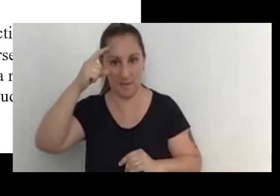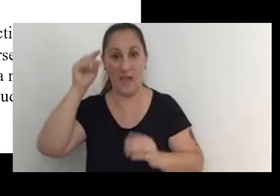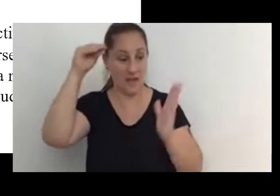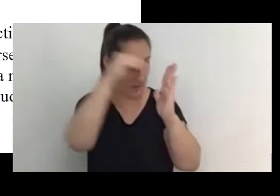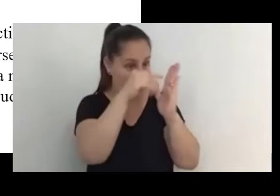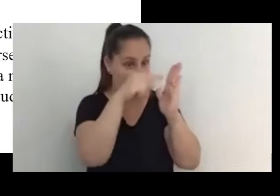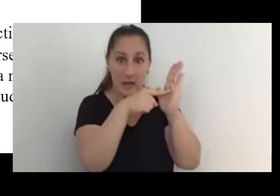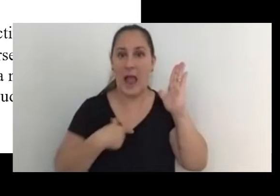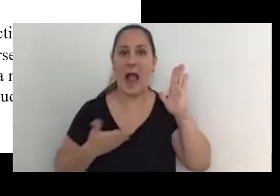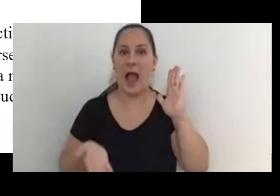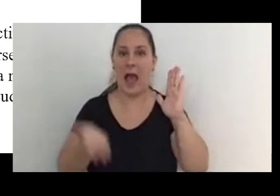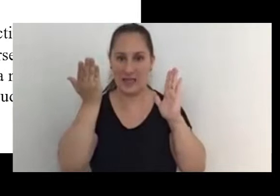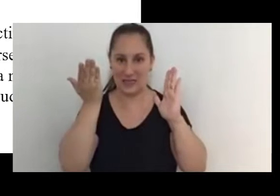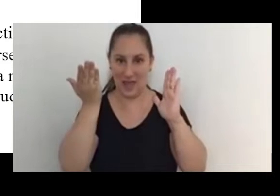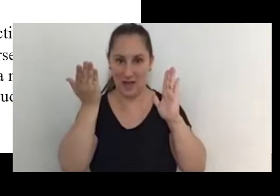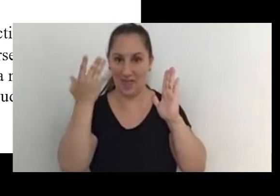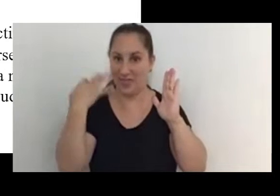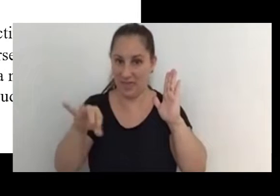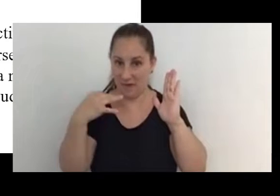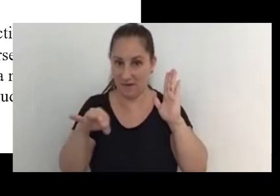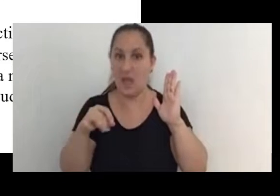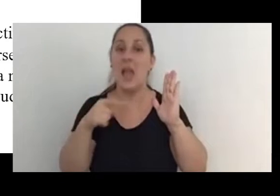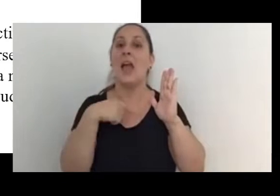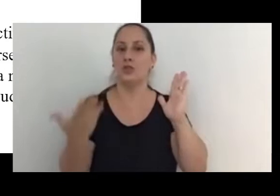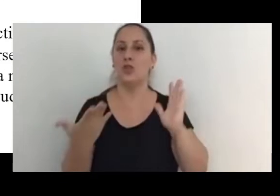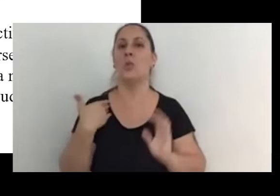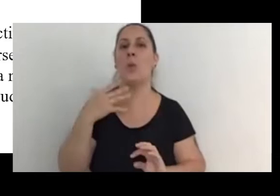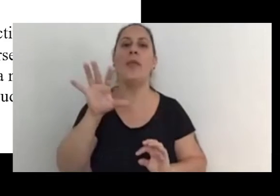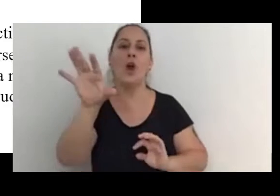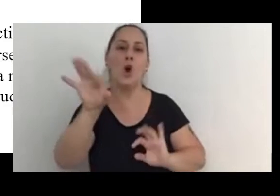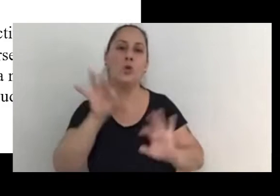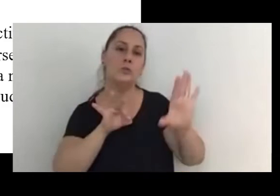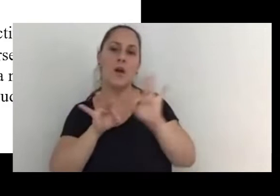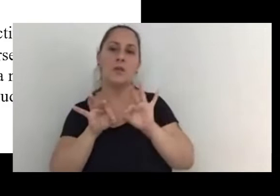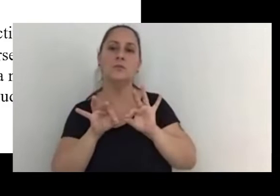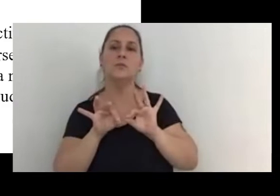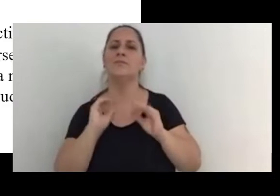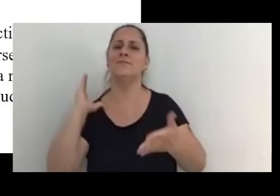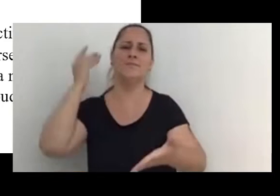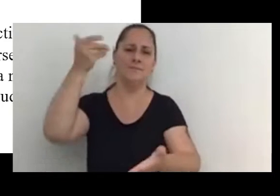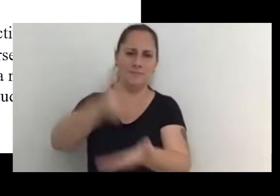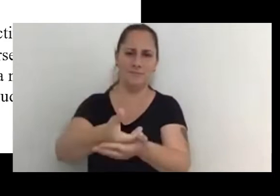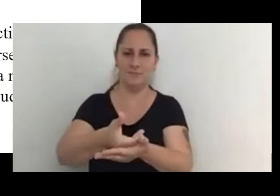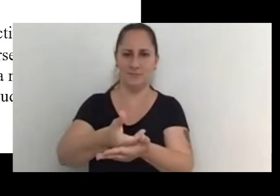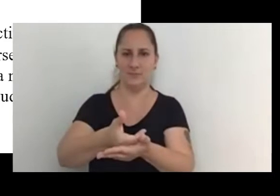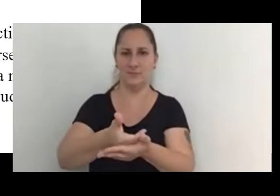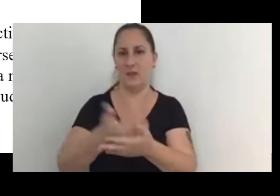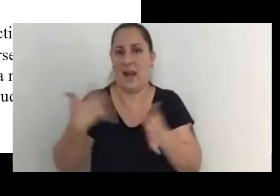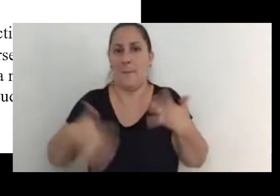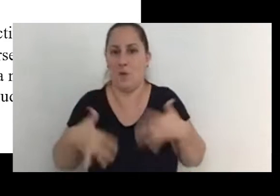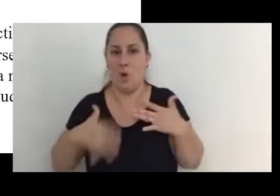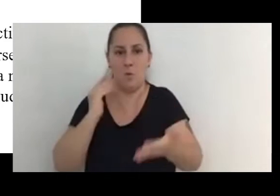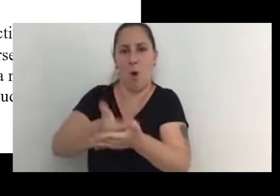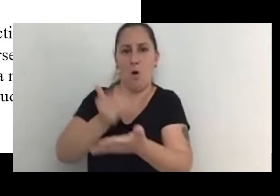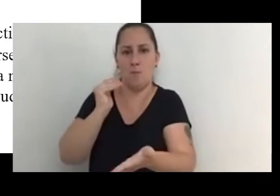MIPYME, quienes podrán optar por computar amortizaciones aceleradas